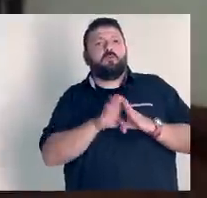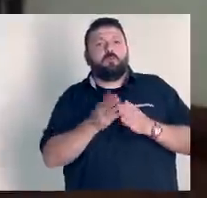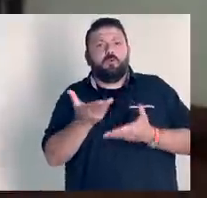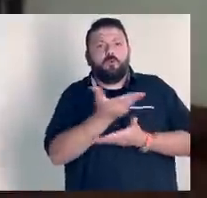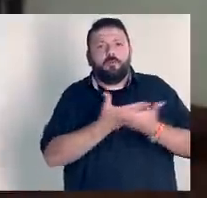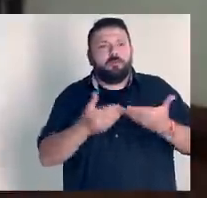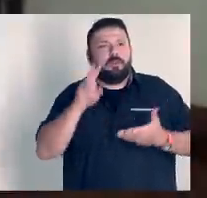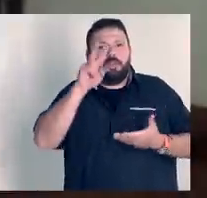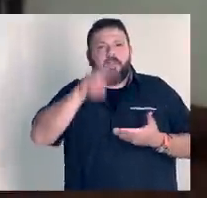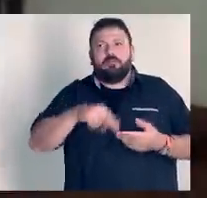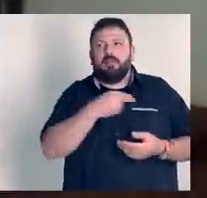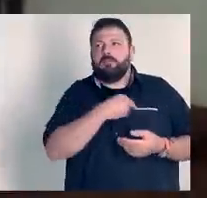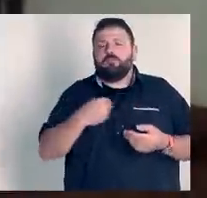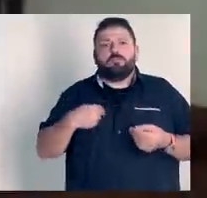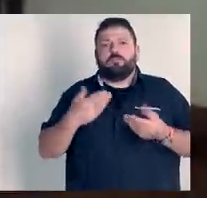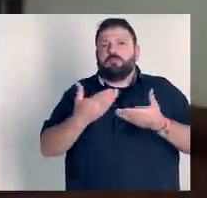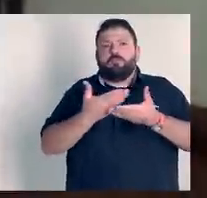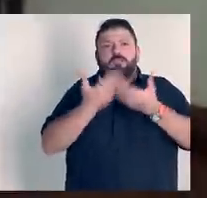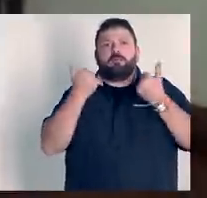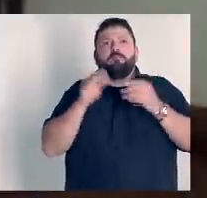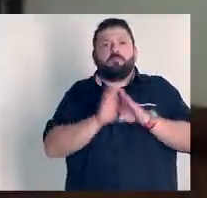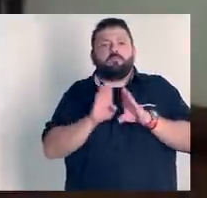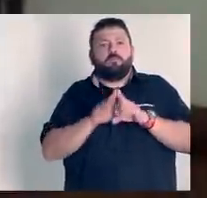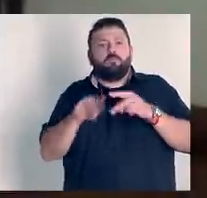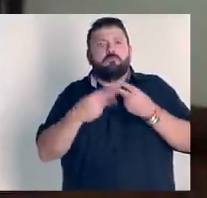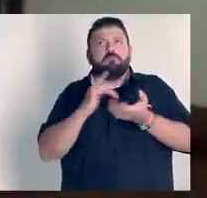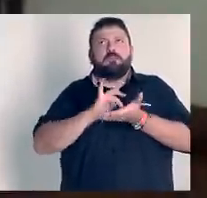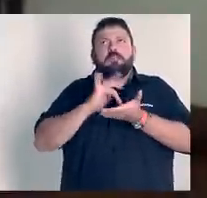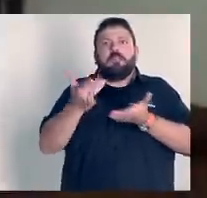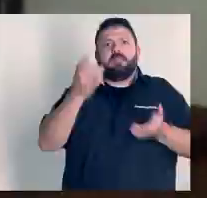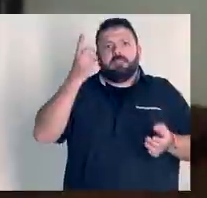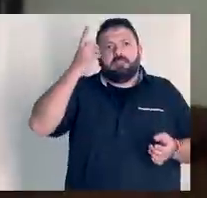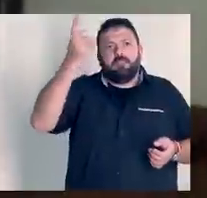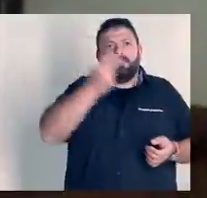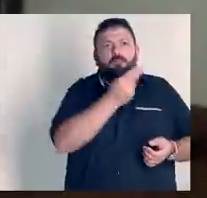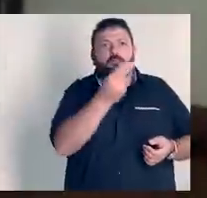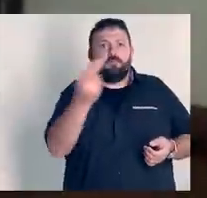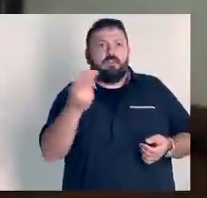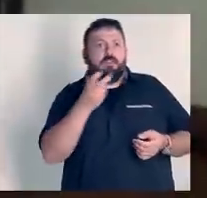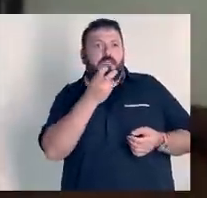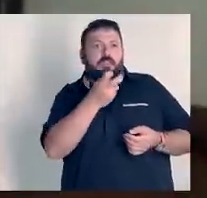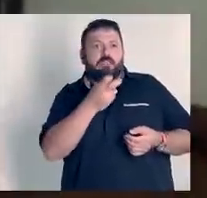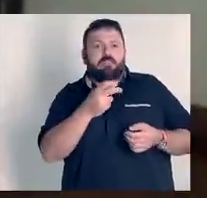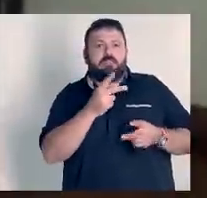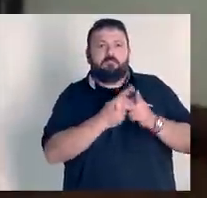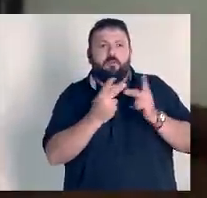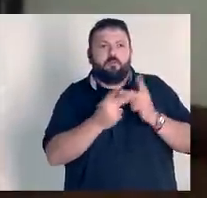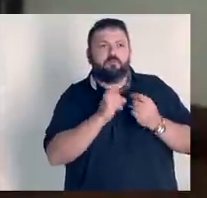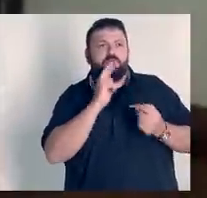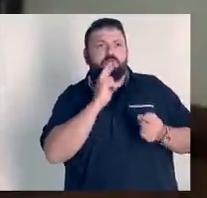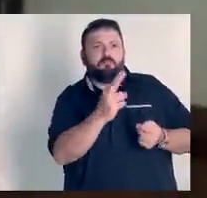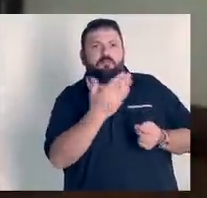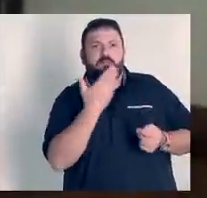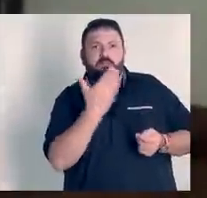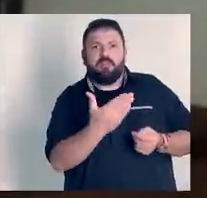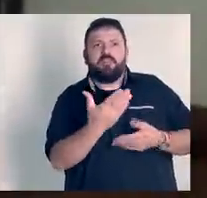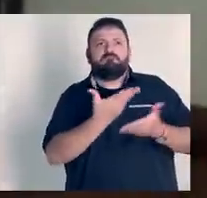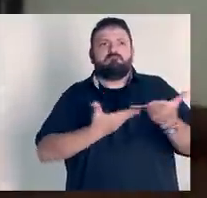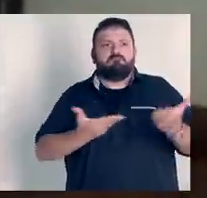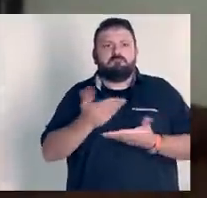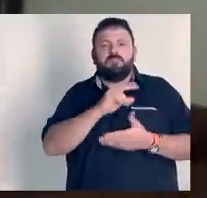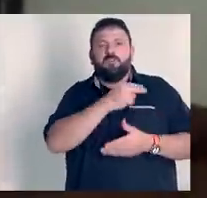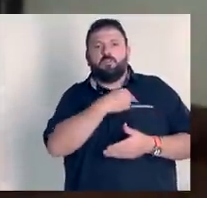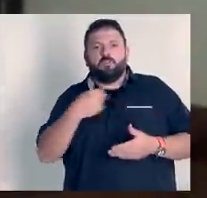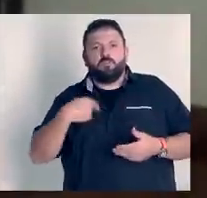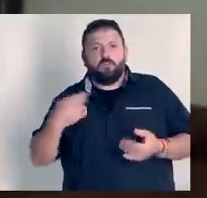cómo lo hubiéramos pasado, y gracias a Dios que ustedes a través de su resultado y de lo que están haciendo pudieron compartir con